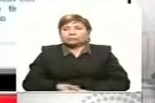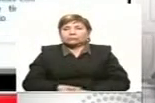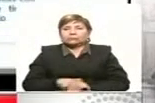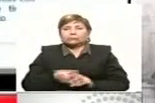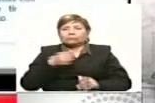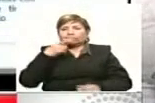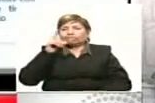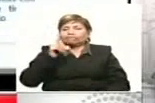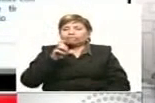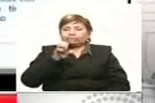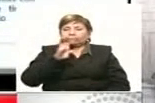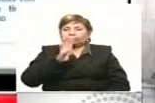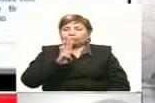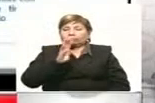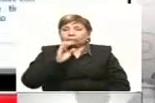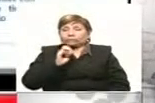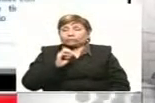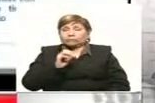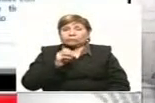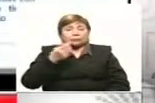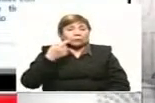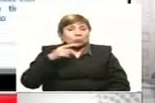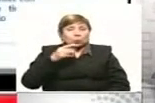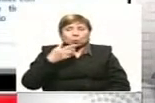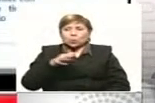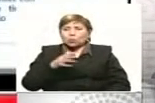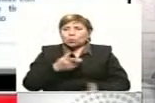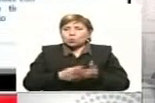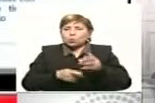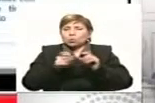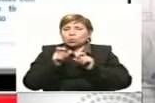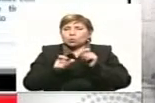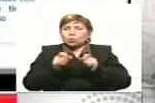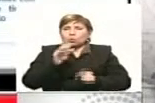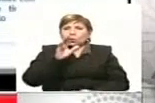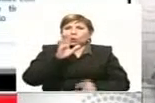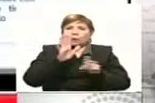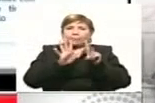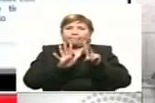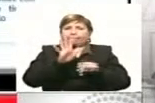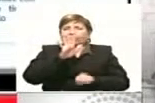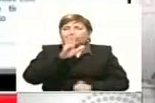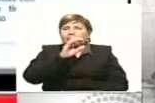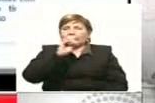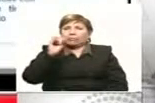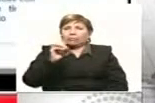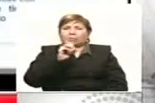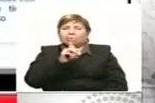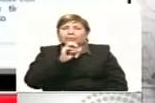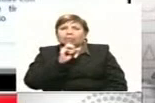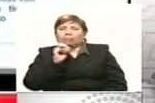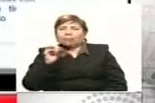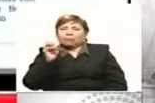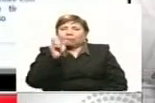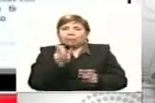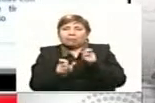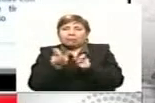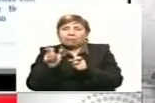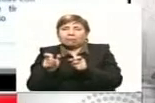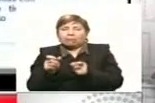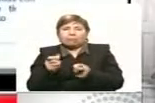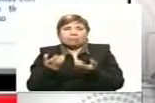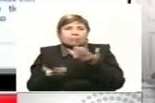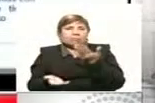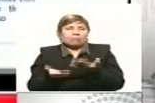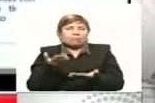era de 104 por 100.000, se puso como objetivo 75 por 100.000 habitantes, es decir, disminuir casi